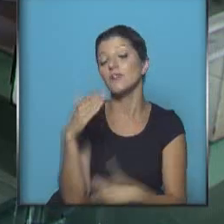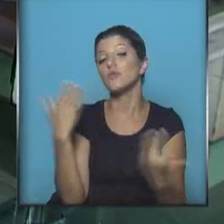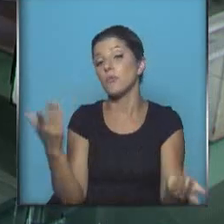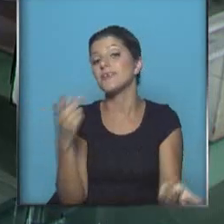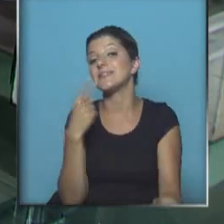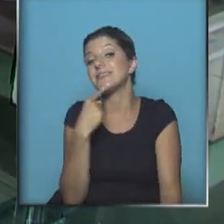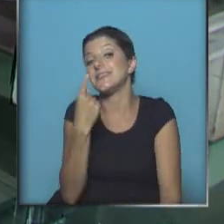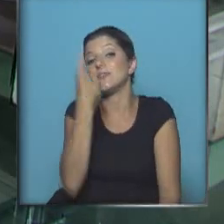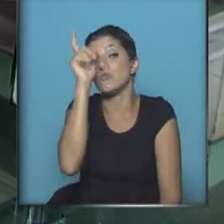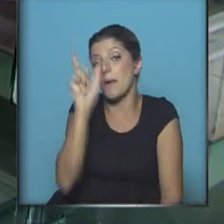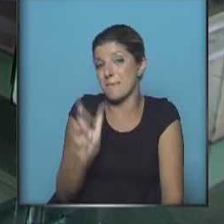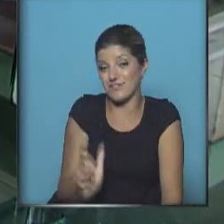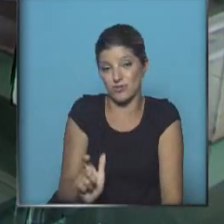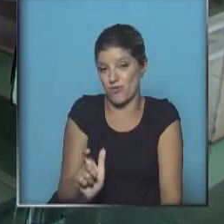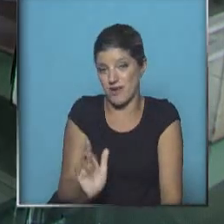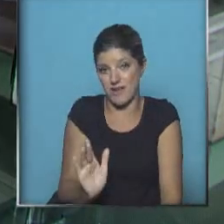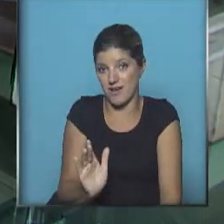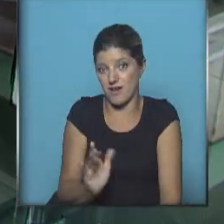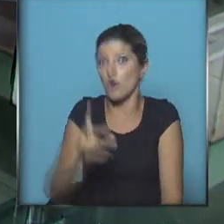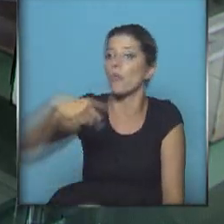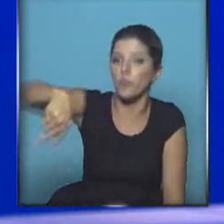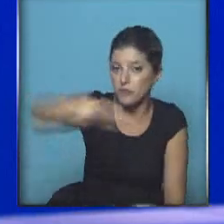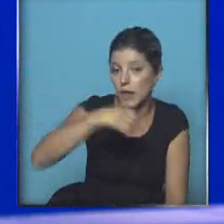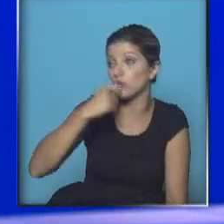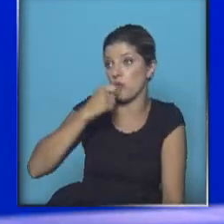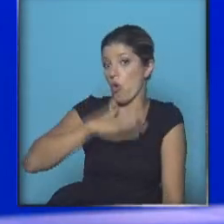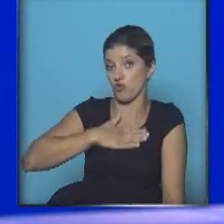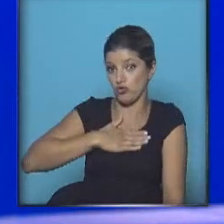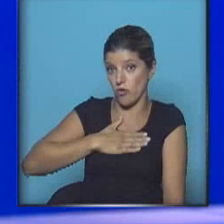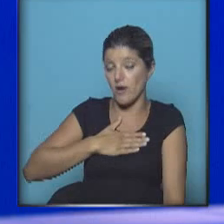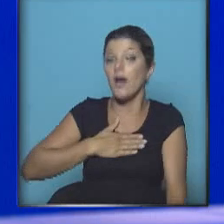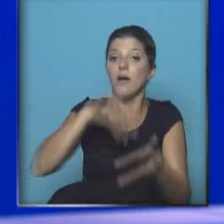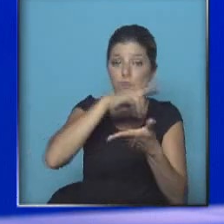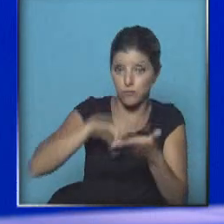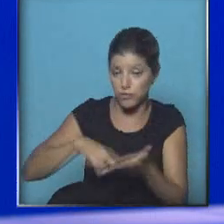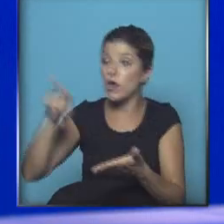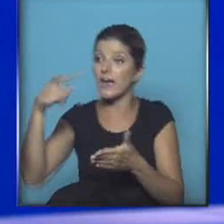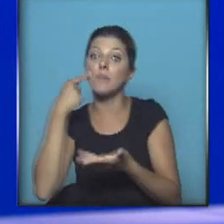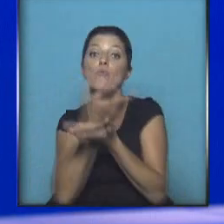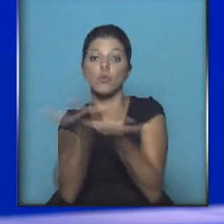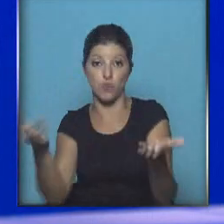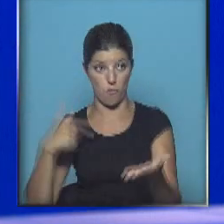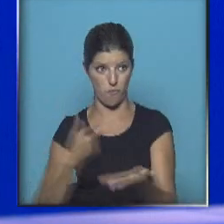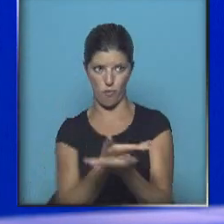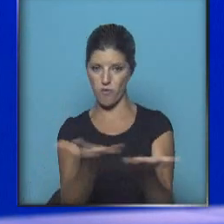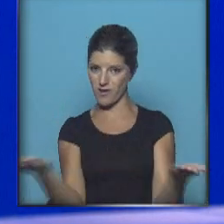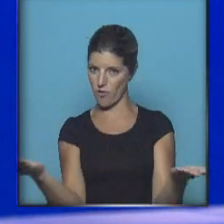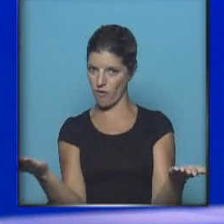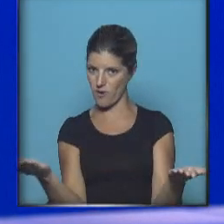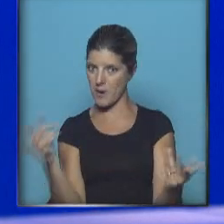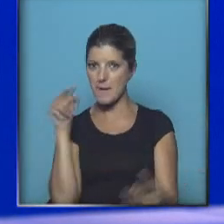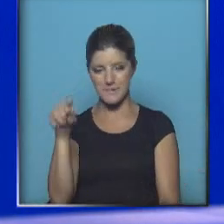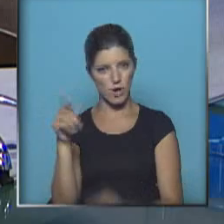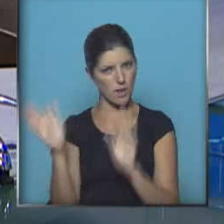dice un ciudadano como ustedes o como yo, que leemos lo que Nisman dio públicamente. Pero él